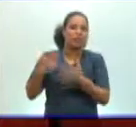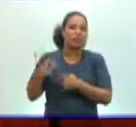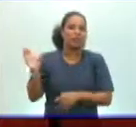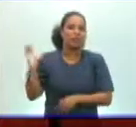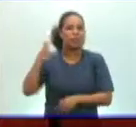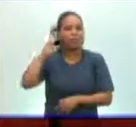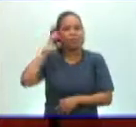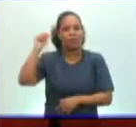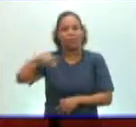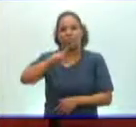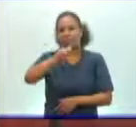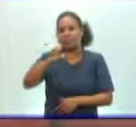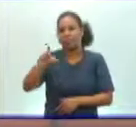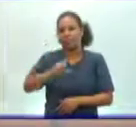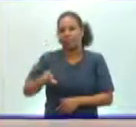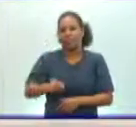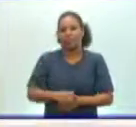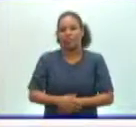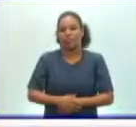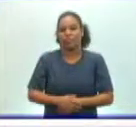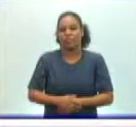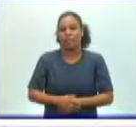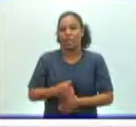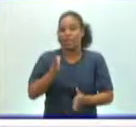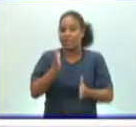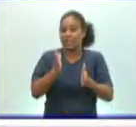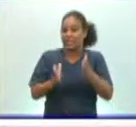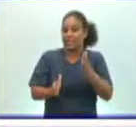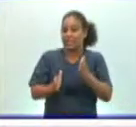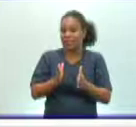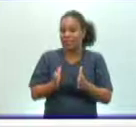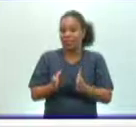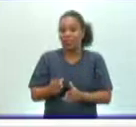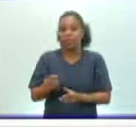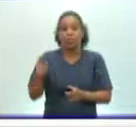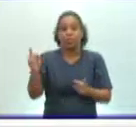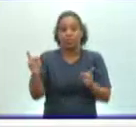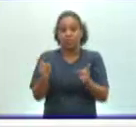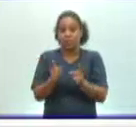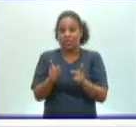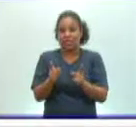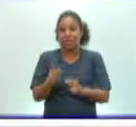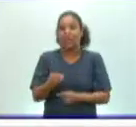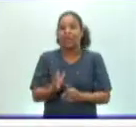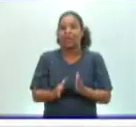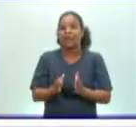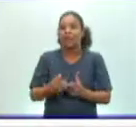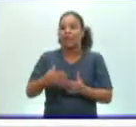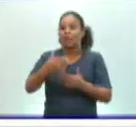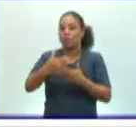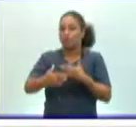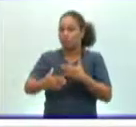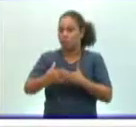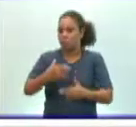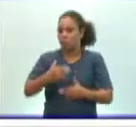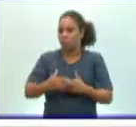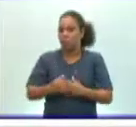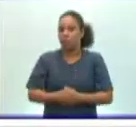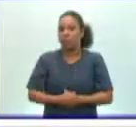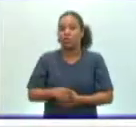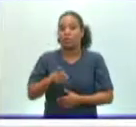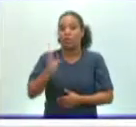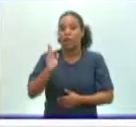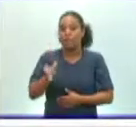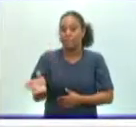estas definiciones. Segmentos de semirrectas correspondientes. Fíjate bien, eso está en la